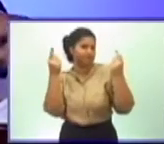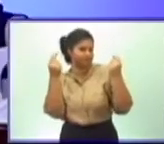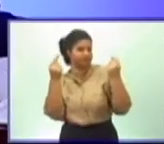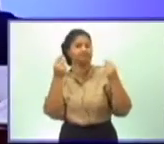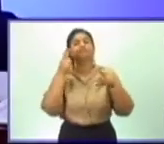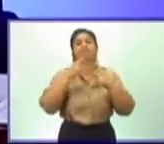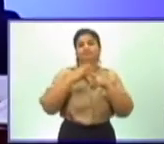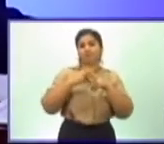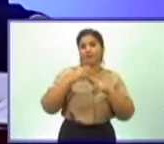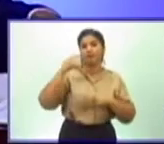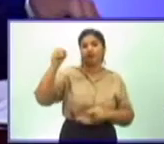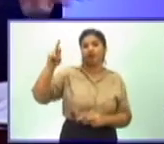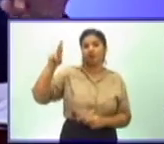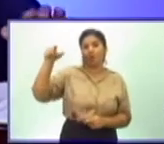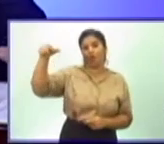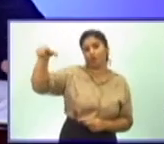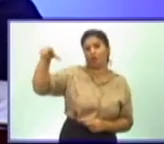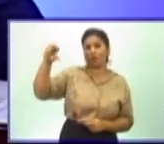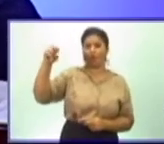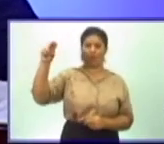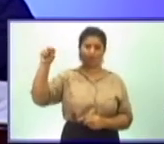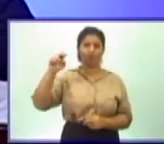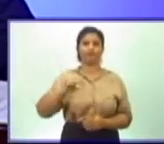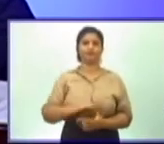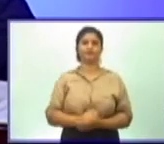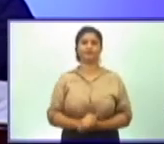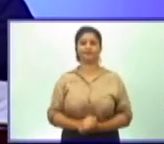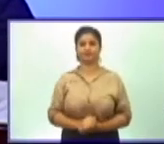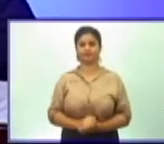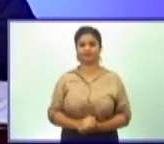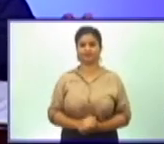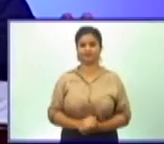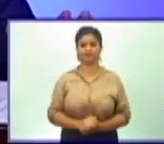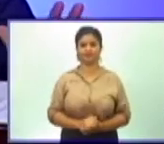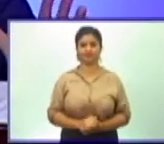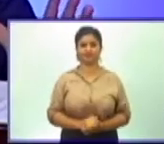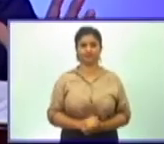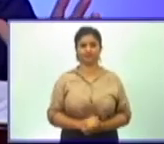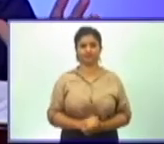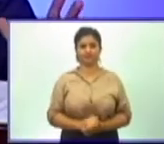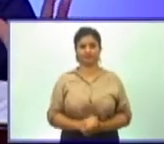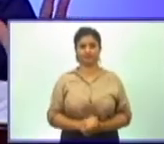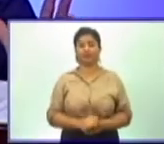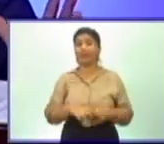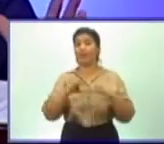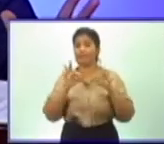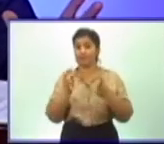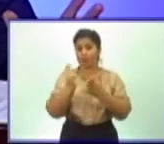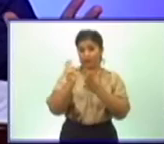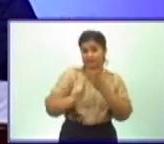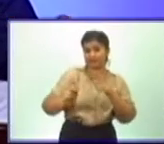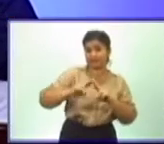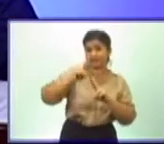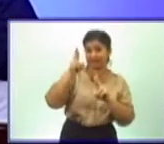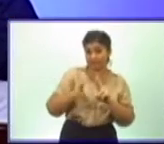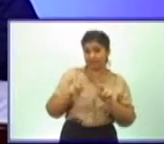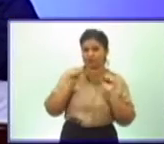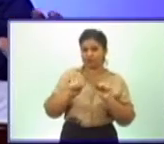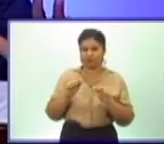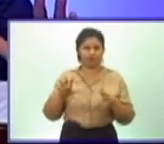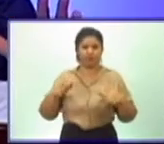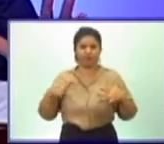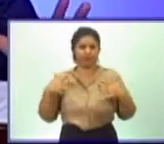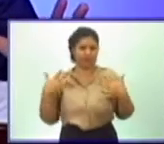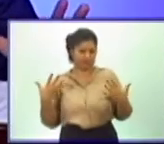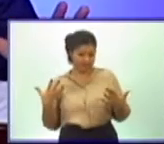Entonces, la obra teatral nosotros no la leemos como, por ejemplo, leemos una novela o